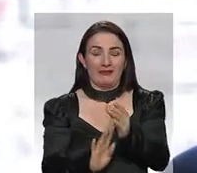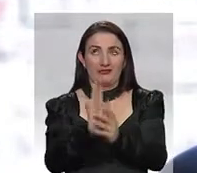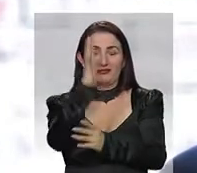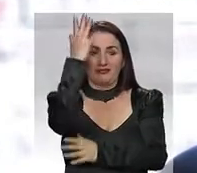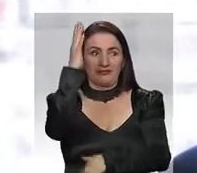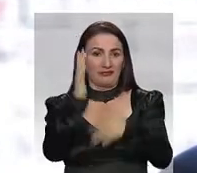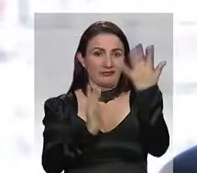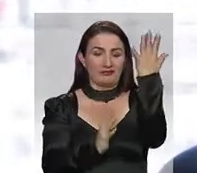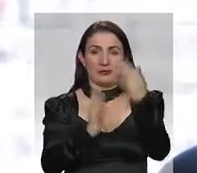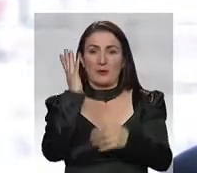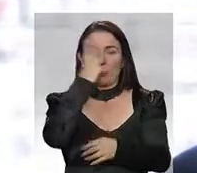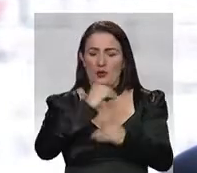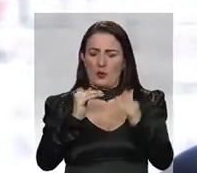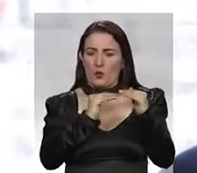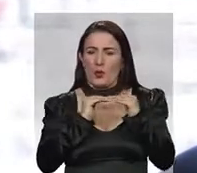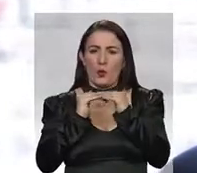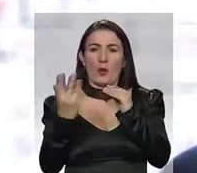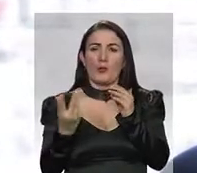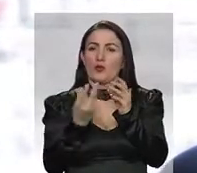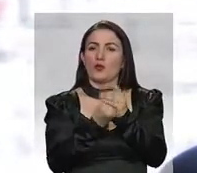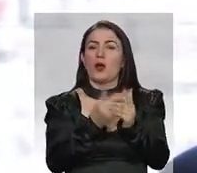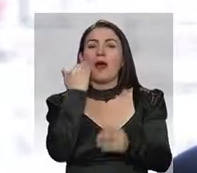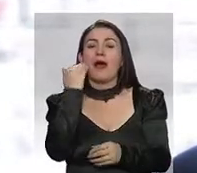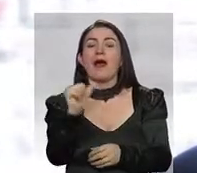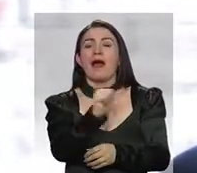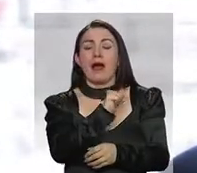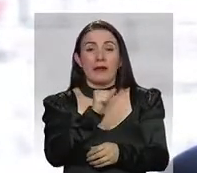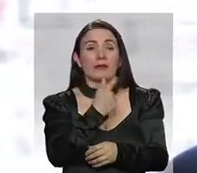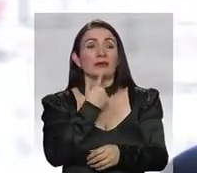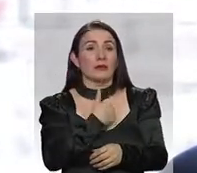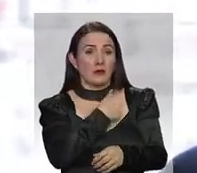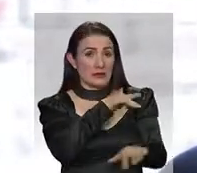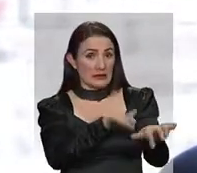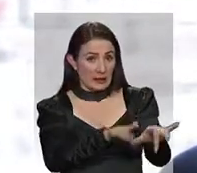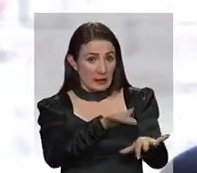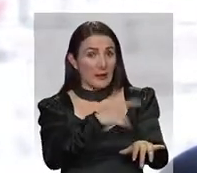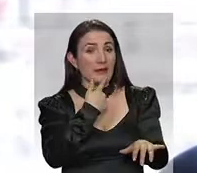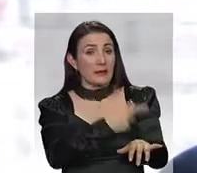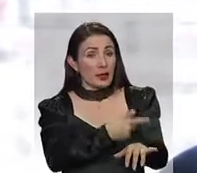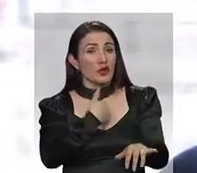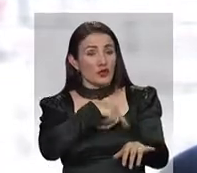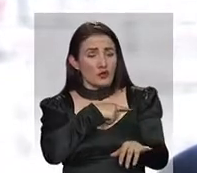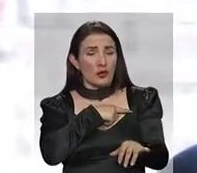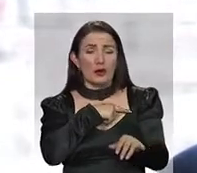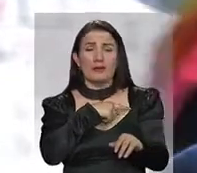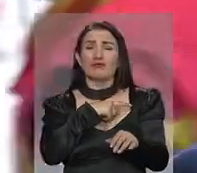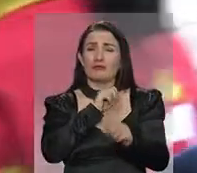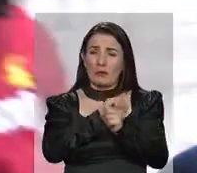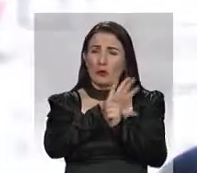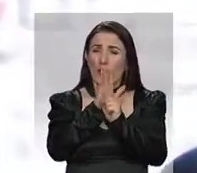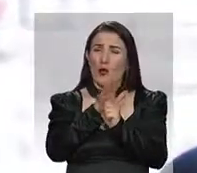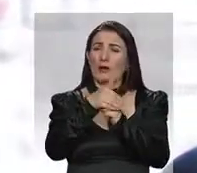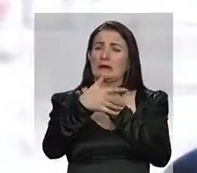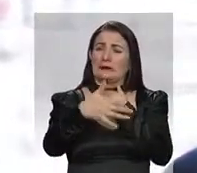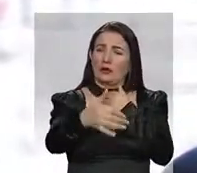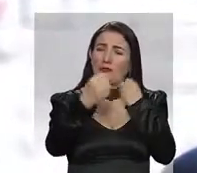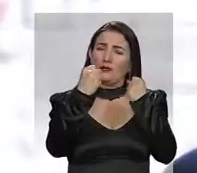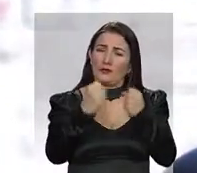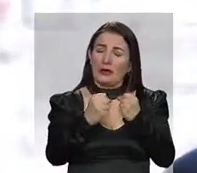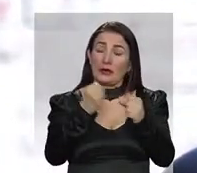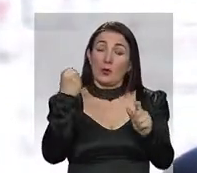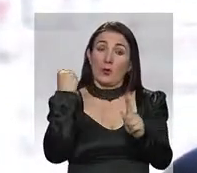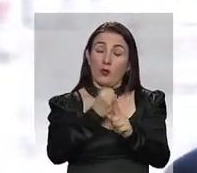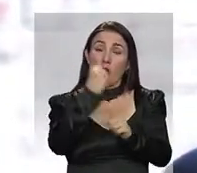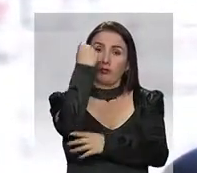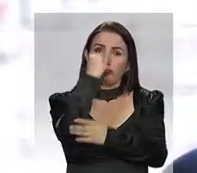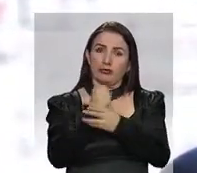más equitativa, una reactivación más incluyente, teniendo en cuenta, como lo decía la secretaria, que los efectos del COVID pues fueron tan fuertes y le pegaron